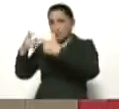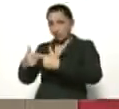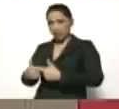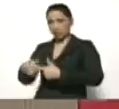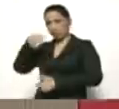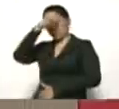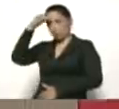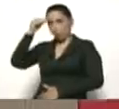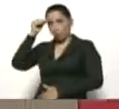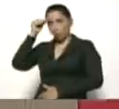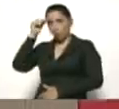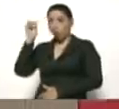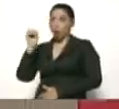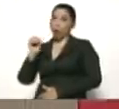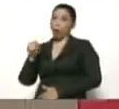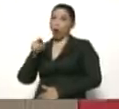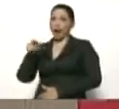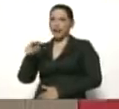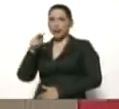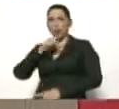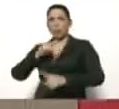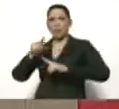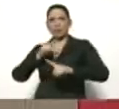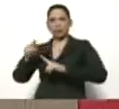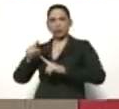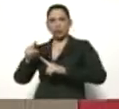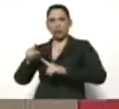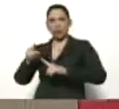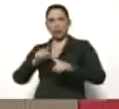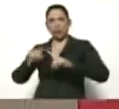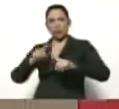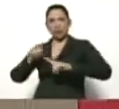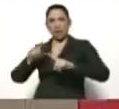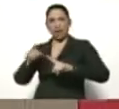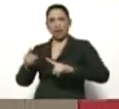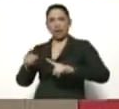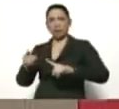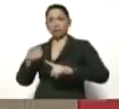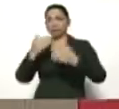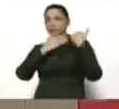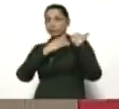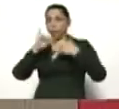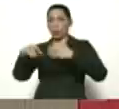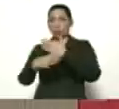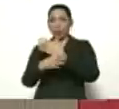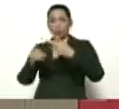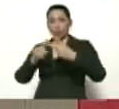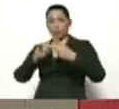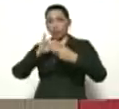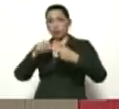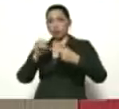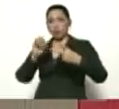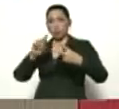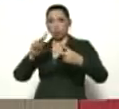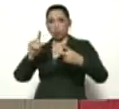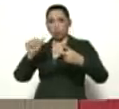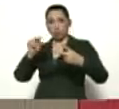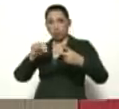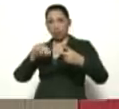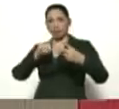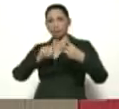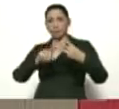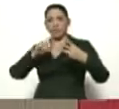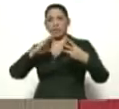de esta operación en cursos coordinadas por juan guaidó jordan woodrow clíver alcalá cordones iván simonovis